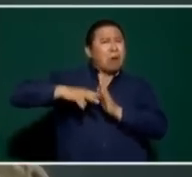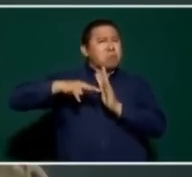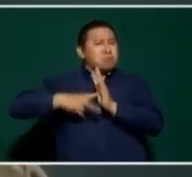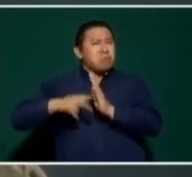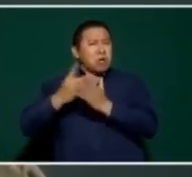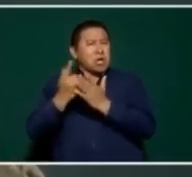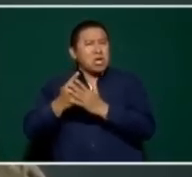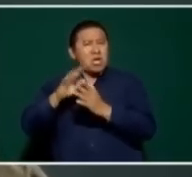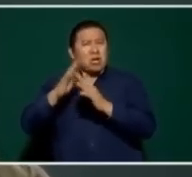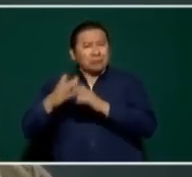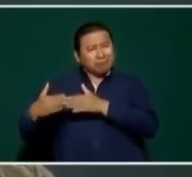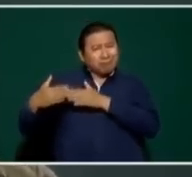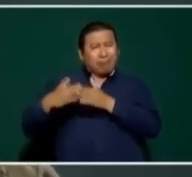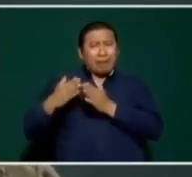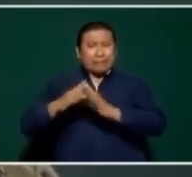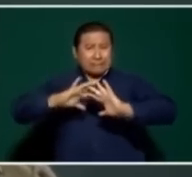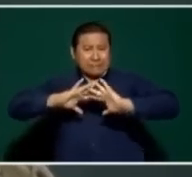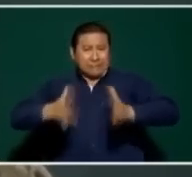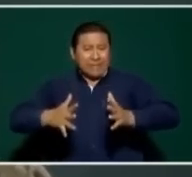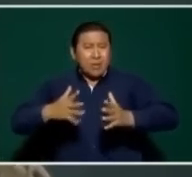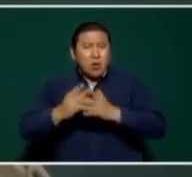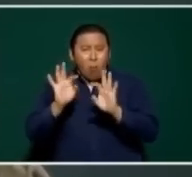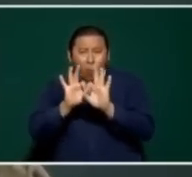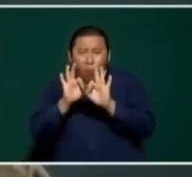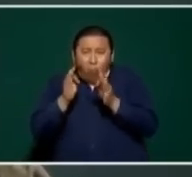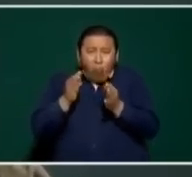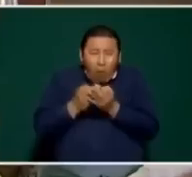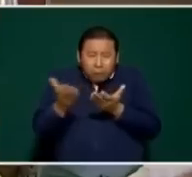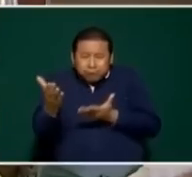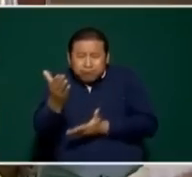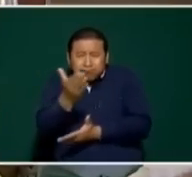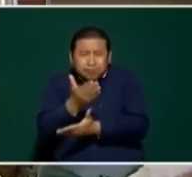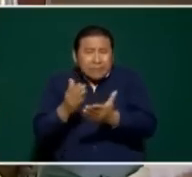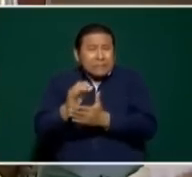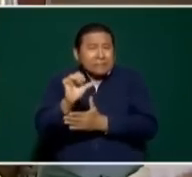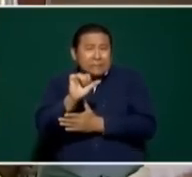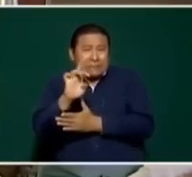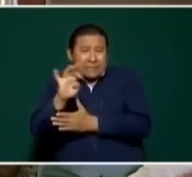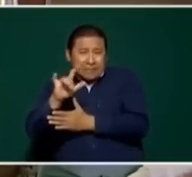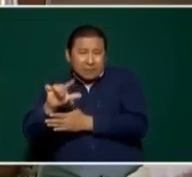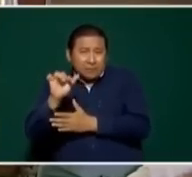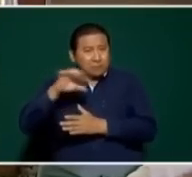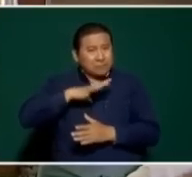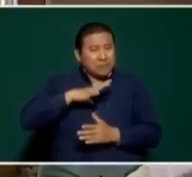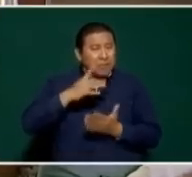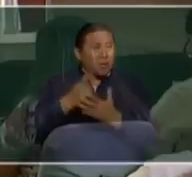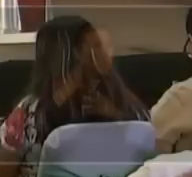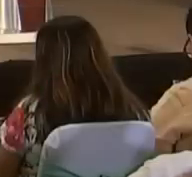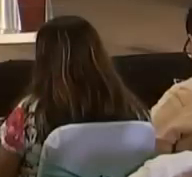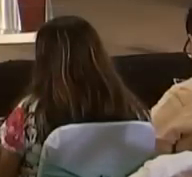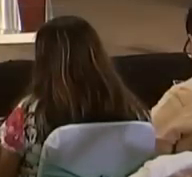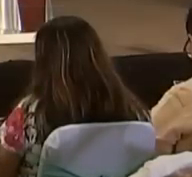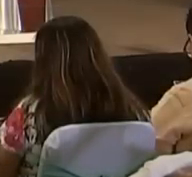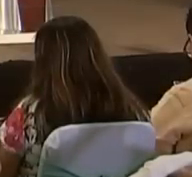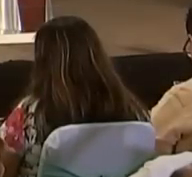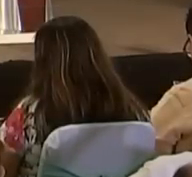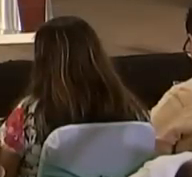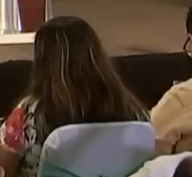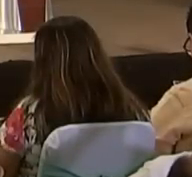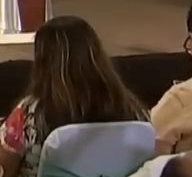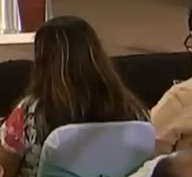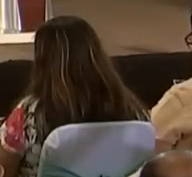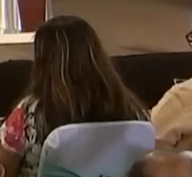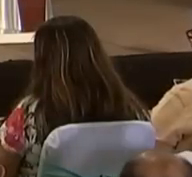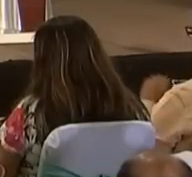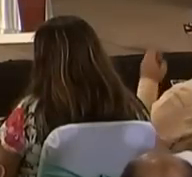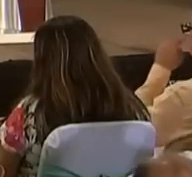a diseñar, que ya lo tenemos, un diseño de una sargacera muy parecida a las que están en el comercio. Lógico que